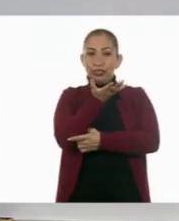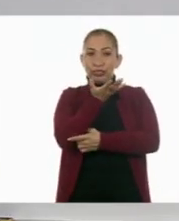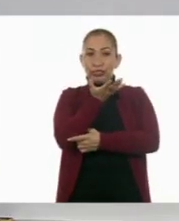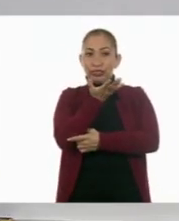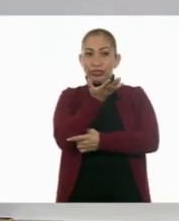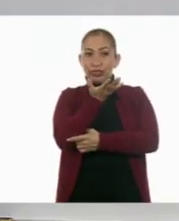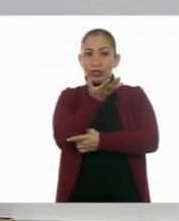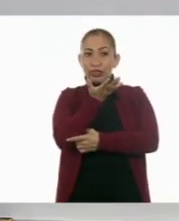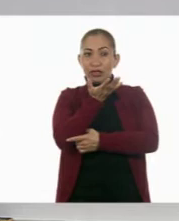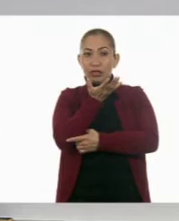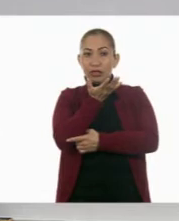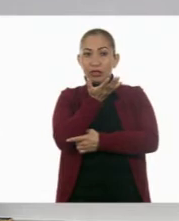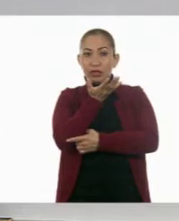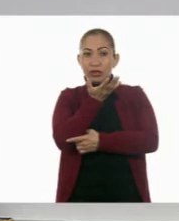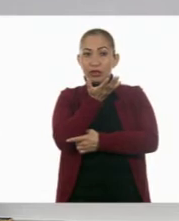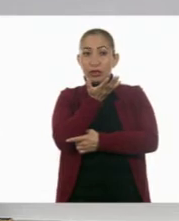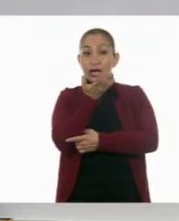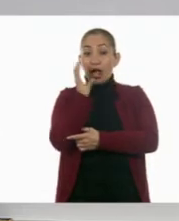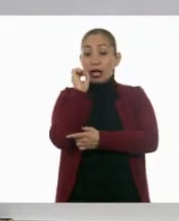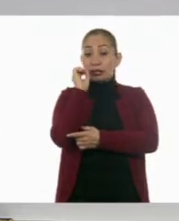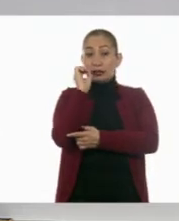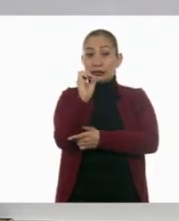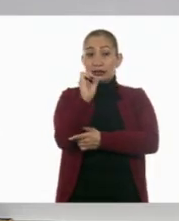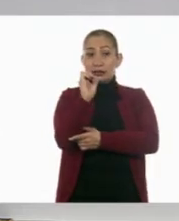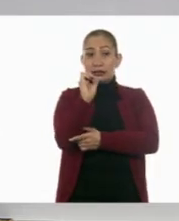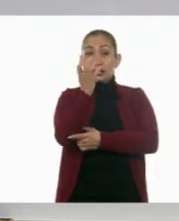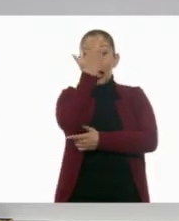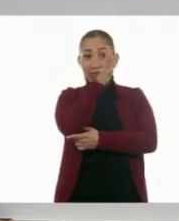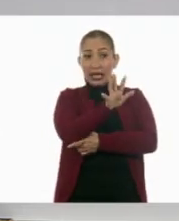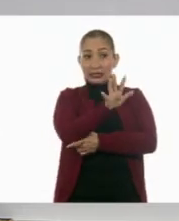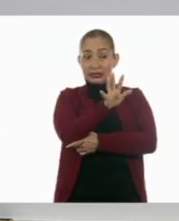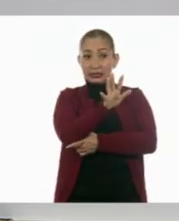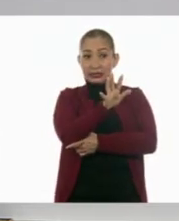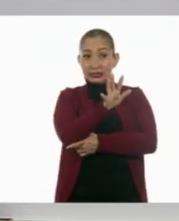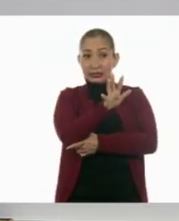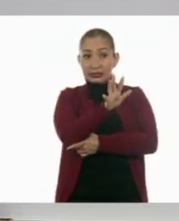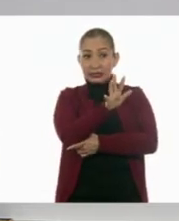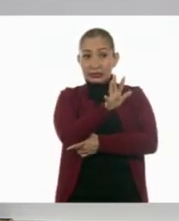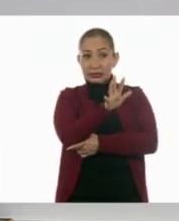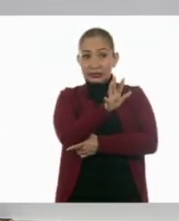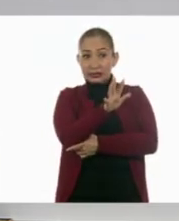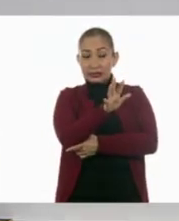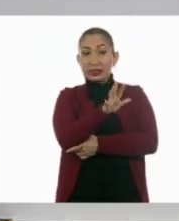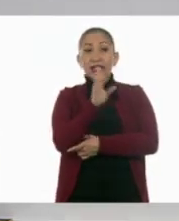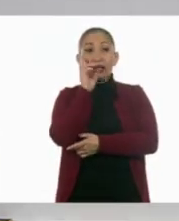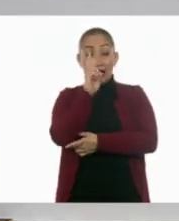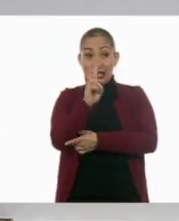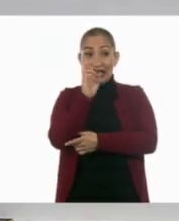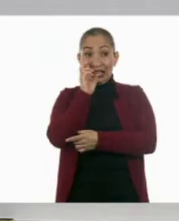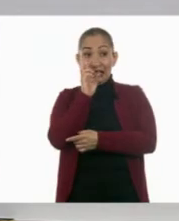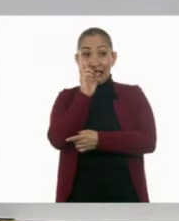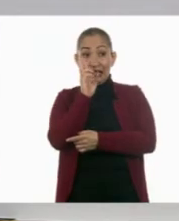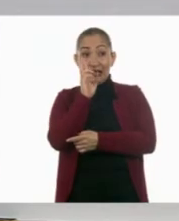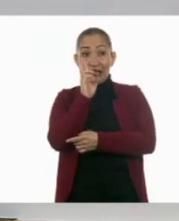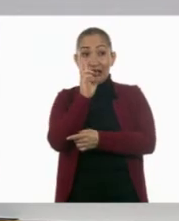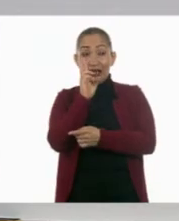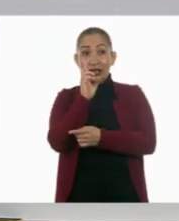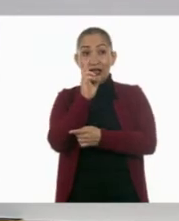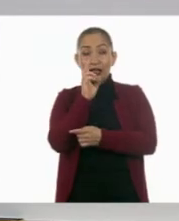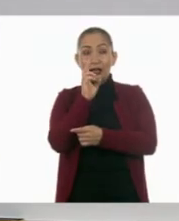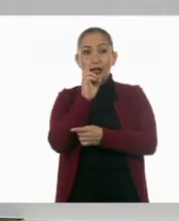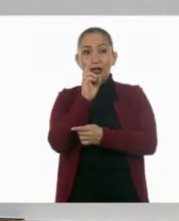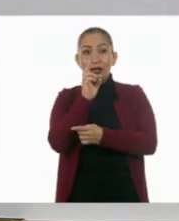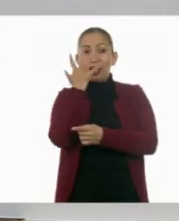Punto. Ah, bueno, sería 0. Es que sería 10. Ok. Y tenemos arriba 1. 1 punto. A